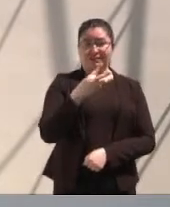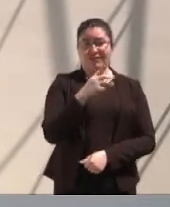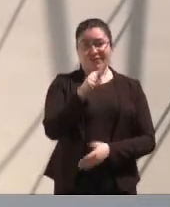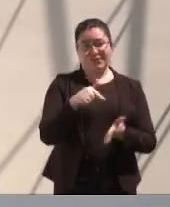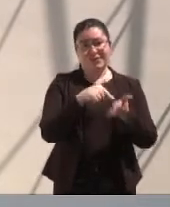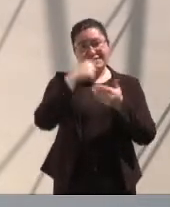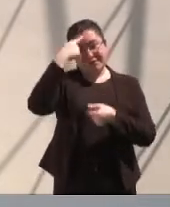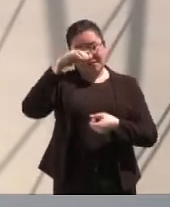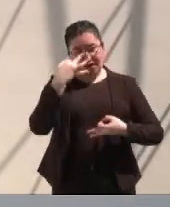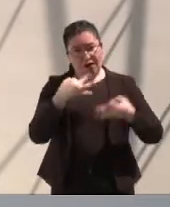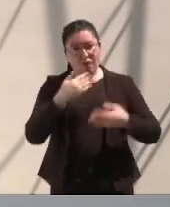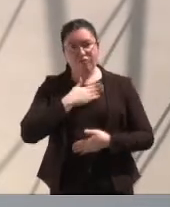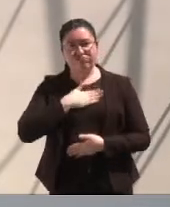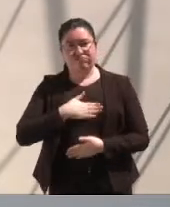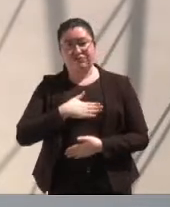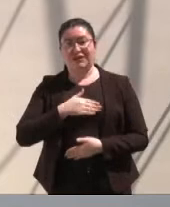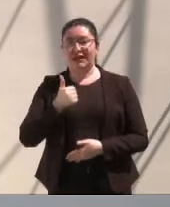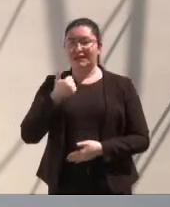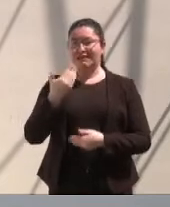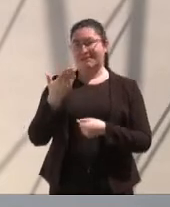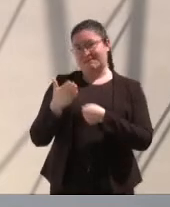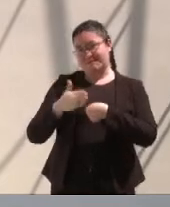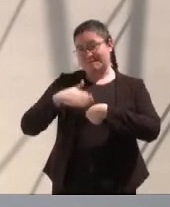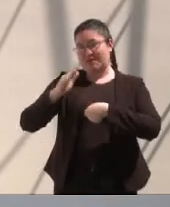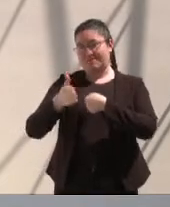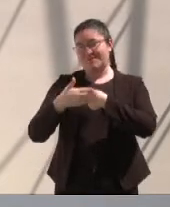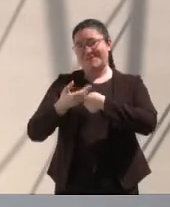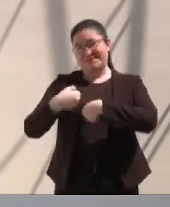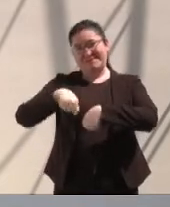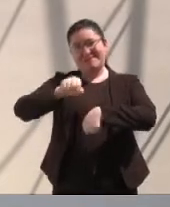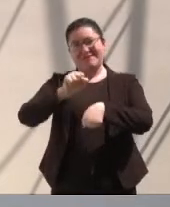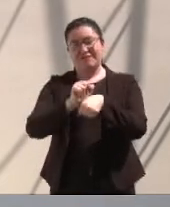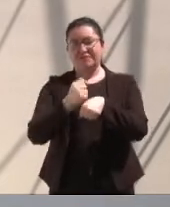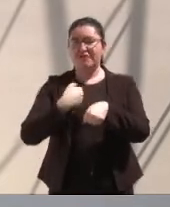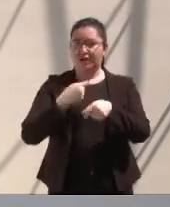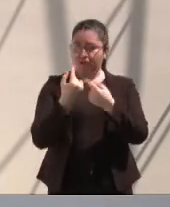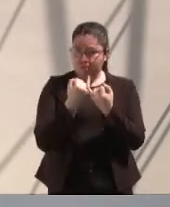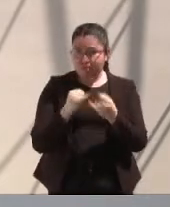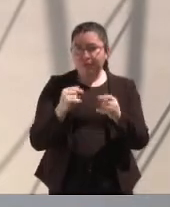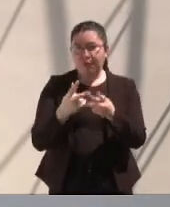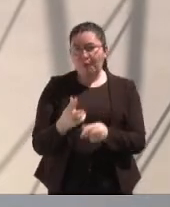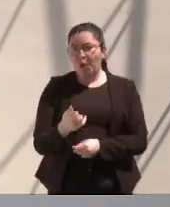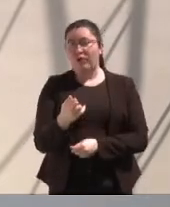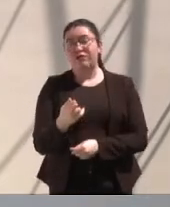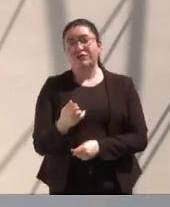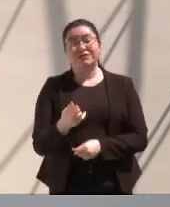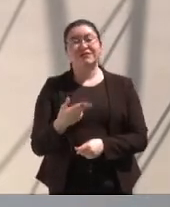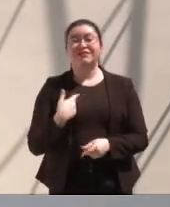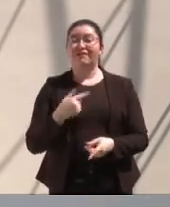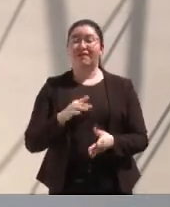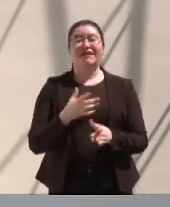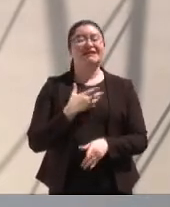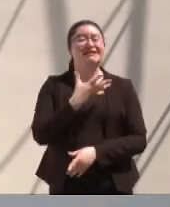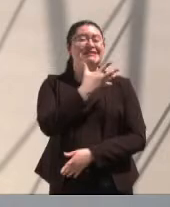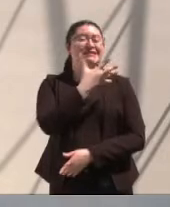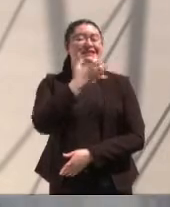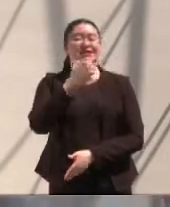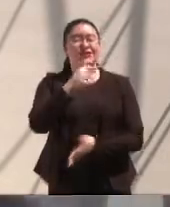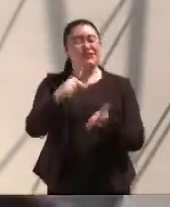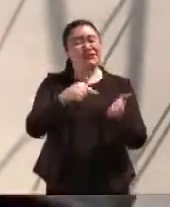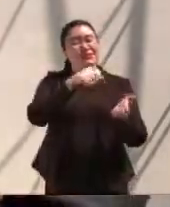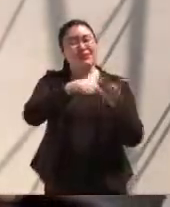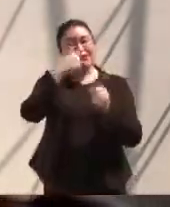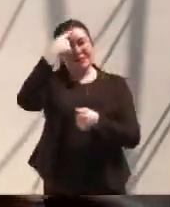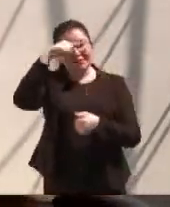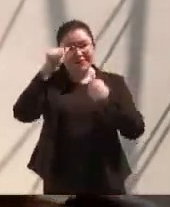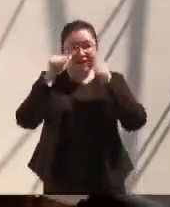6 más por inaugurarse en las siguientes semanas, casi 500 unidades locales de atención